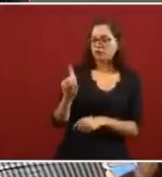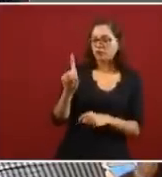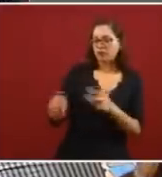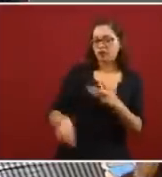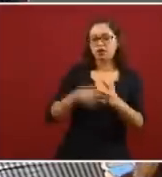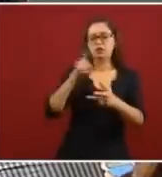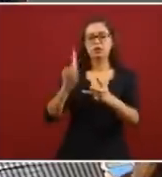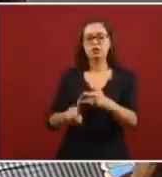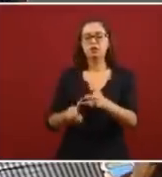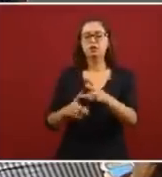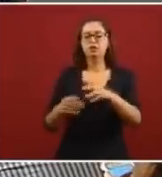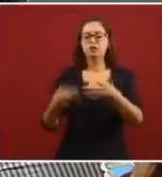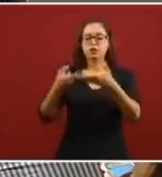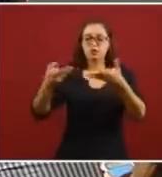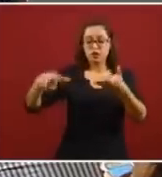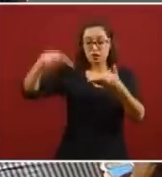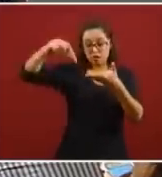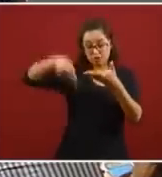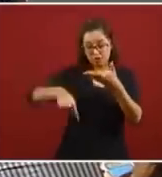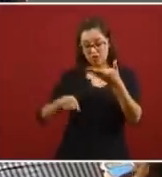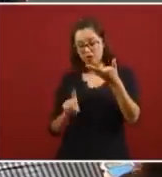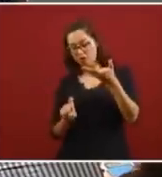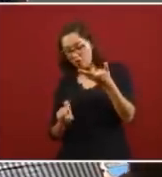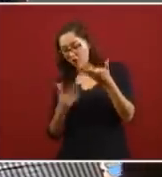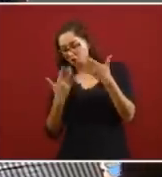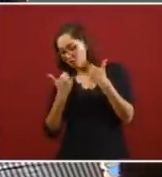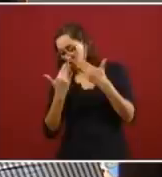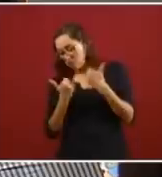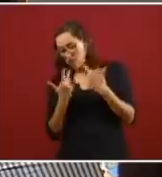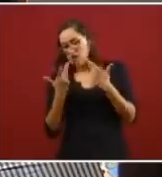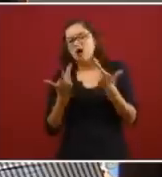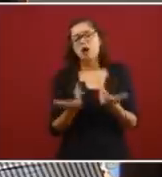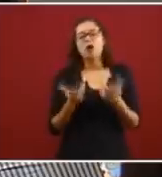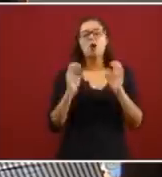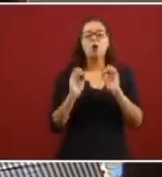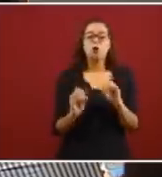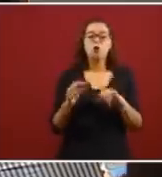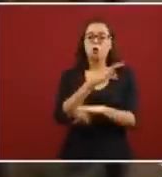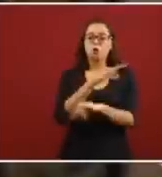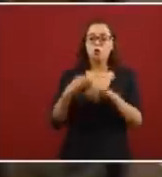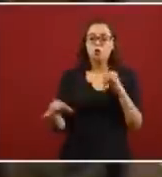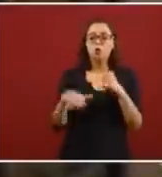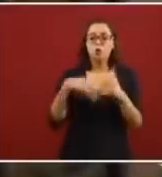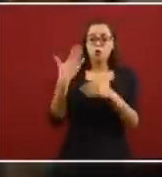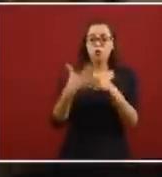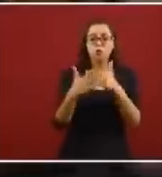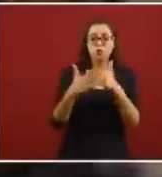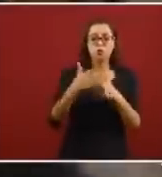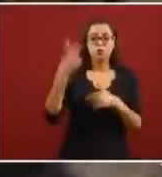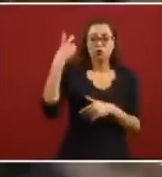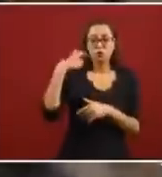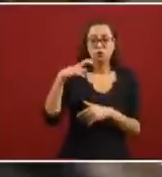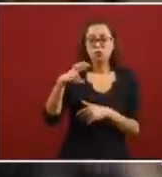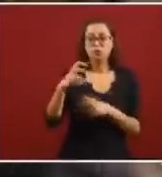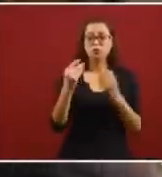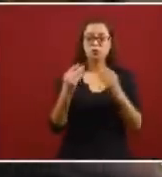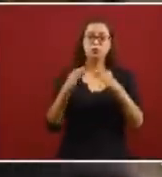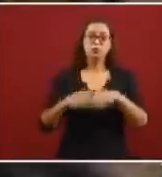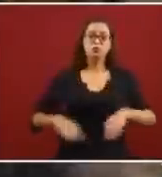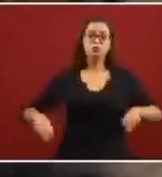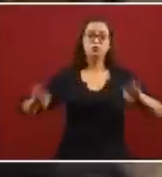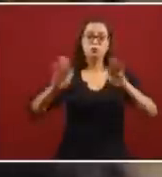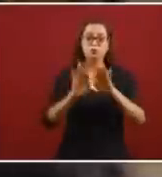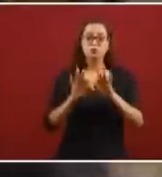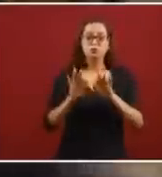como le dijo a ella y en público en plena conferencia matutina. Sin lugar a dudas, este momento fue algo muy